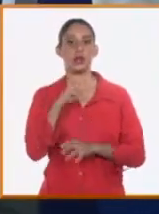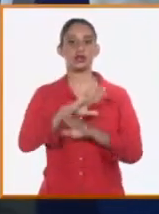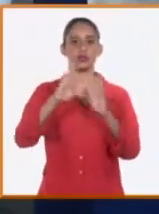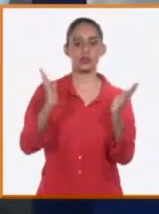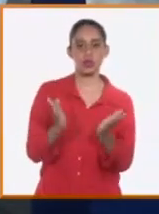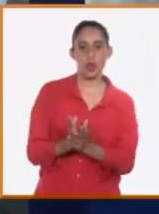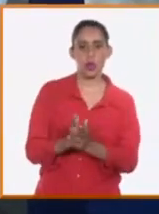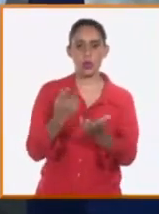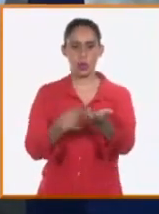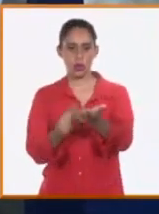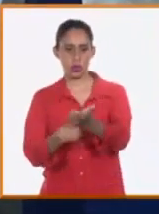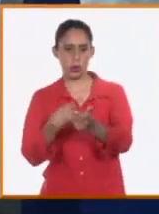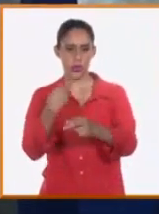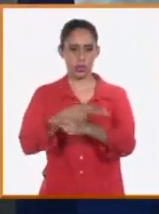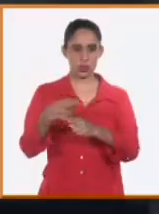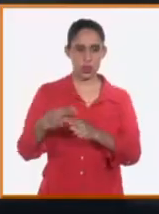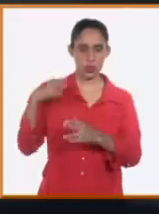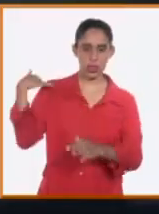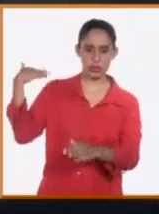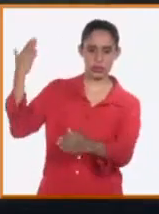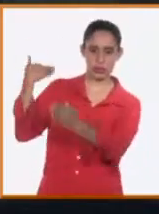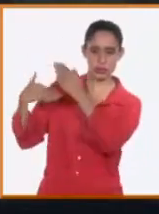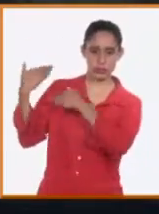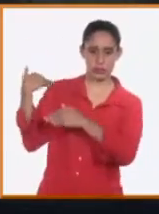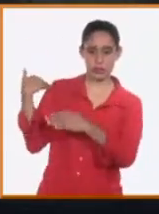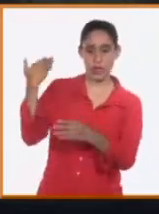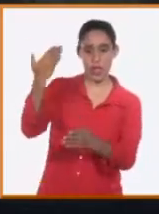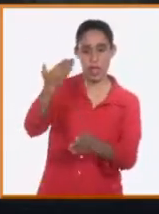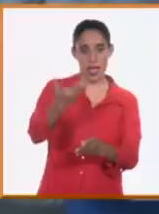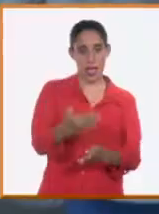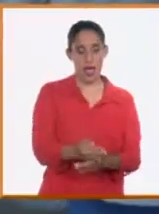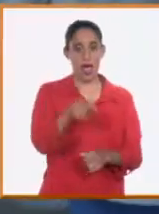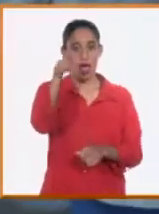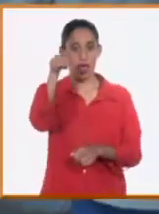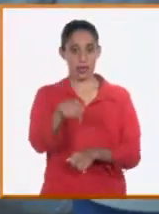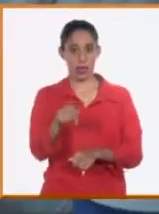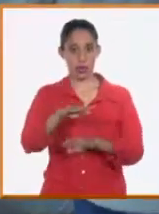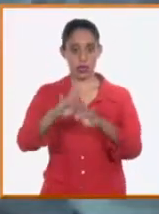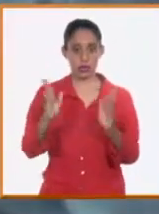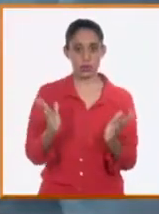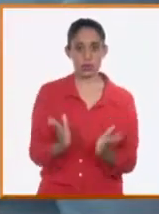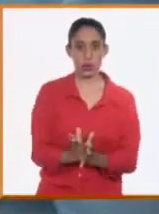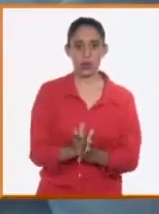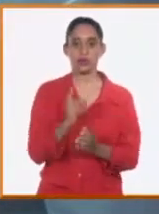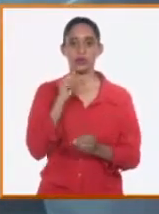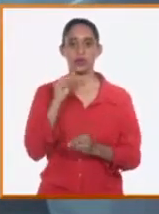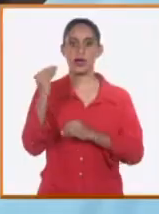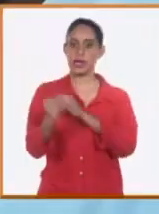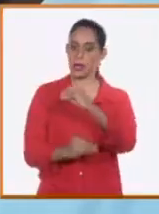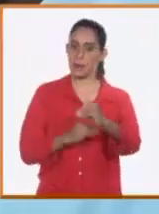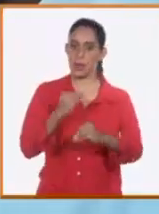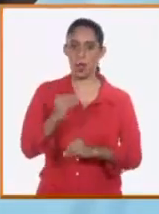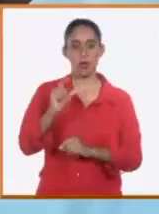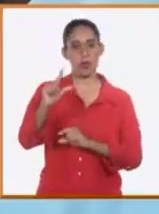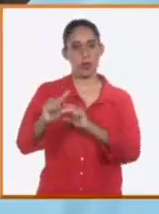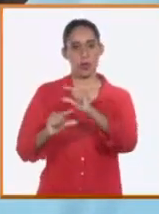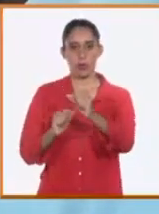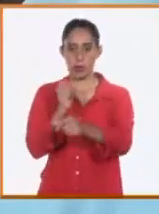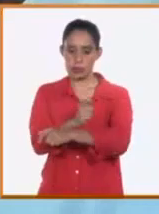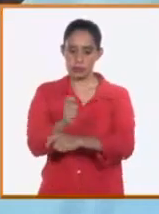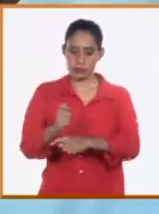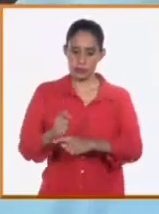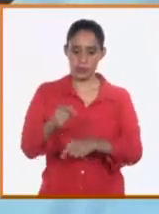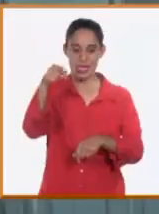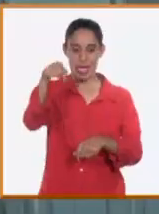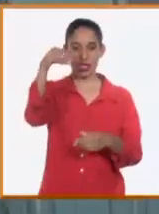unido a una tradición heredada por todas estas generaciones que se ha venido transmitiendo de una en otra, fueron transmitidos acá,